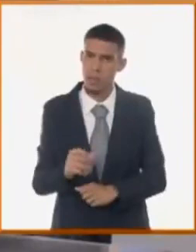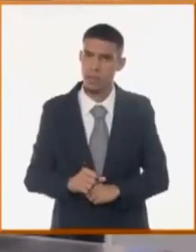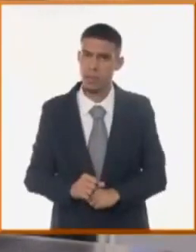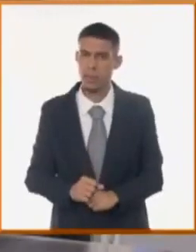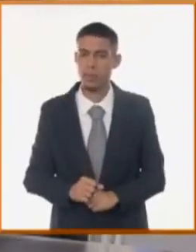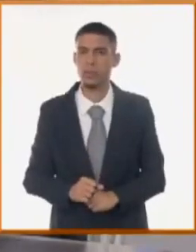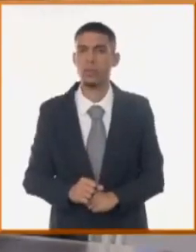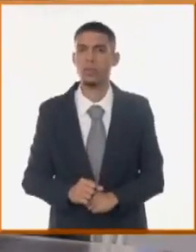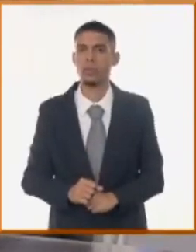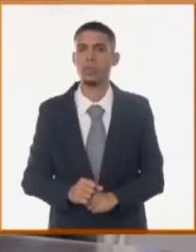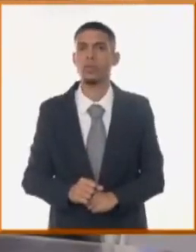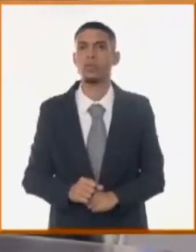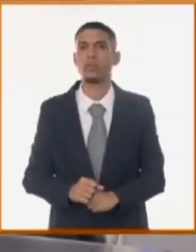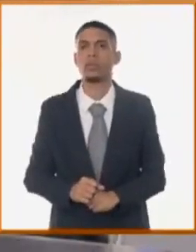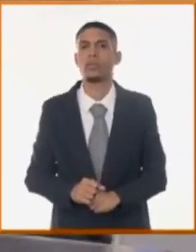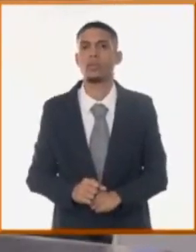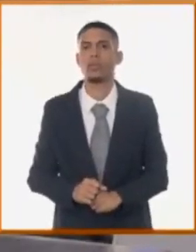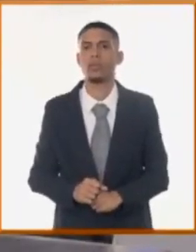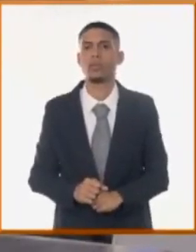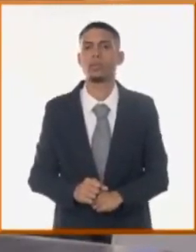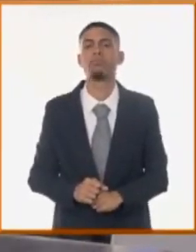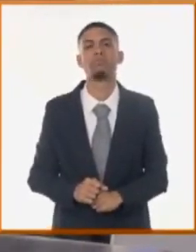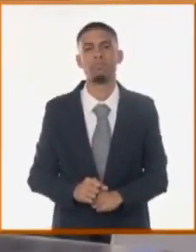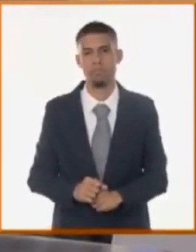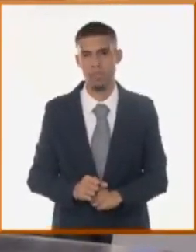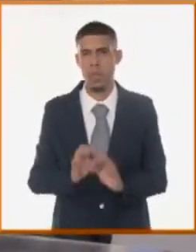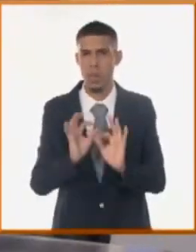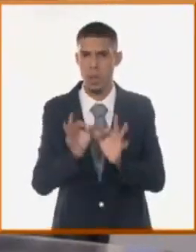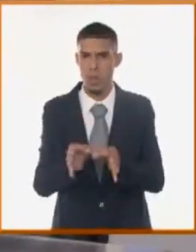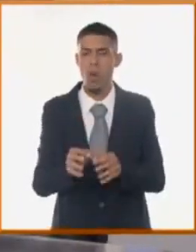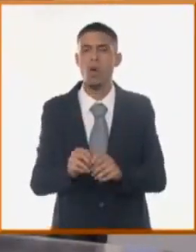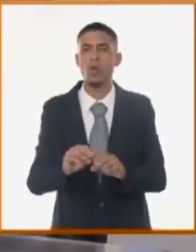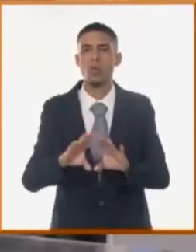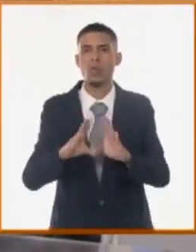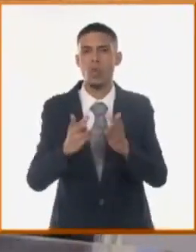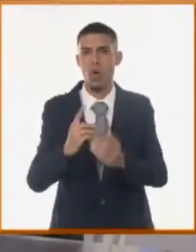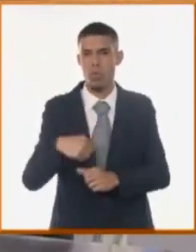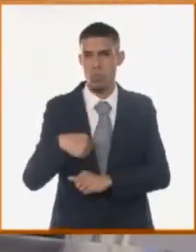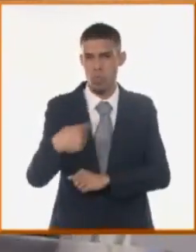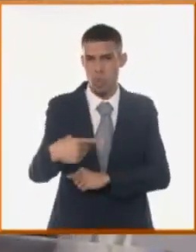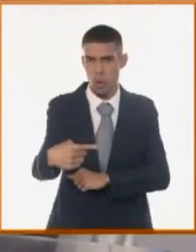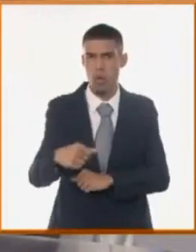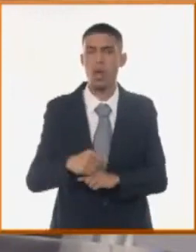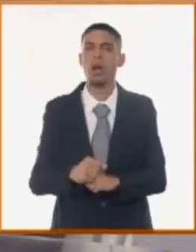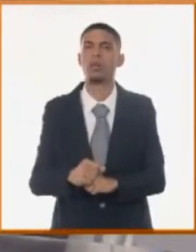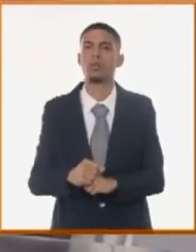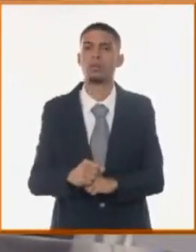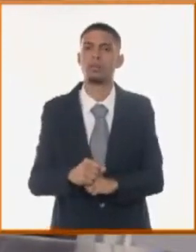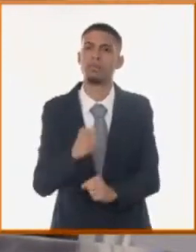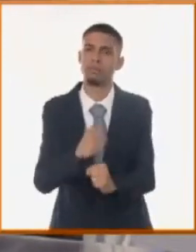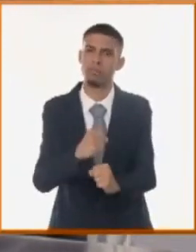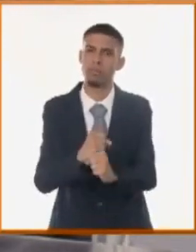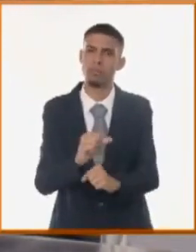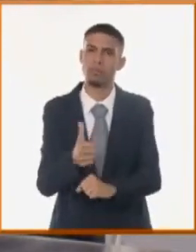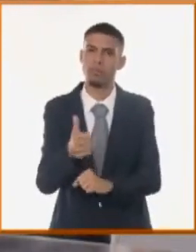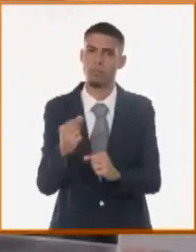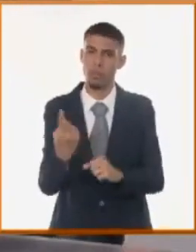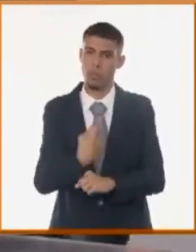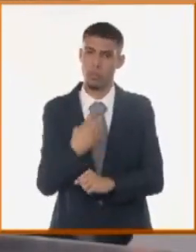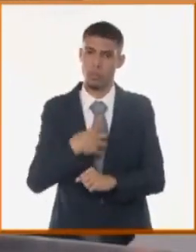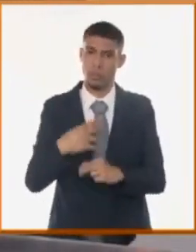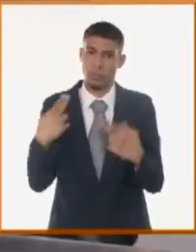lo vivimos a diario. Afortunado, yo que digo que tenemos la suerte de contar con una dirección bastante dinámica. La